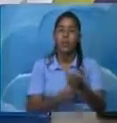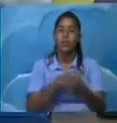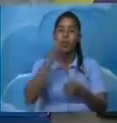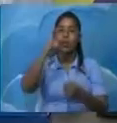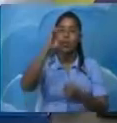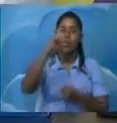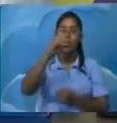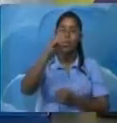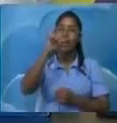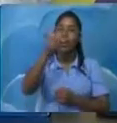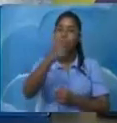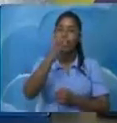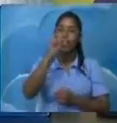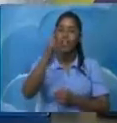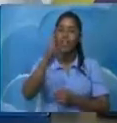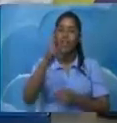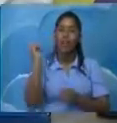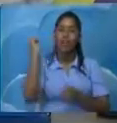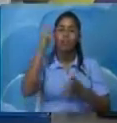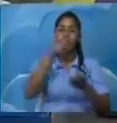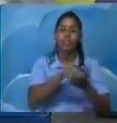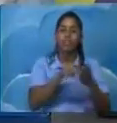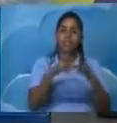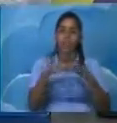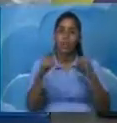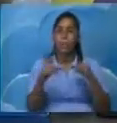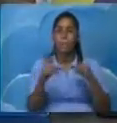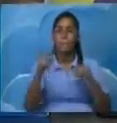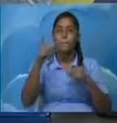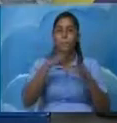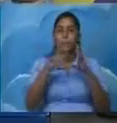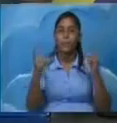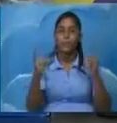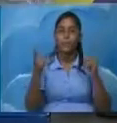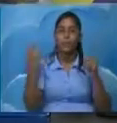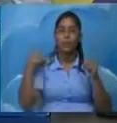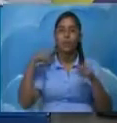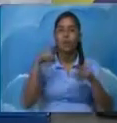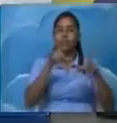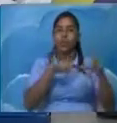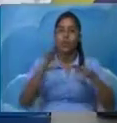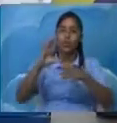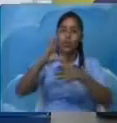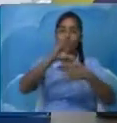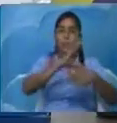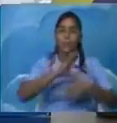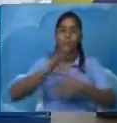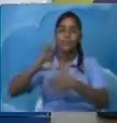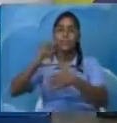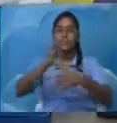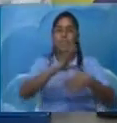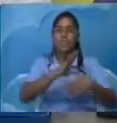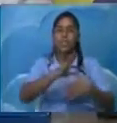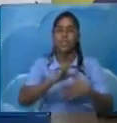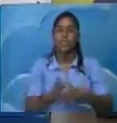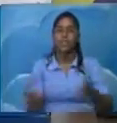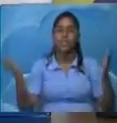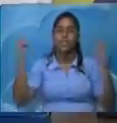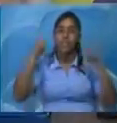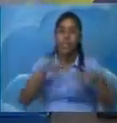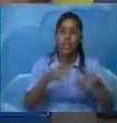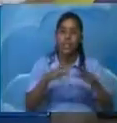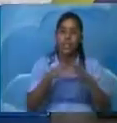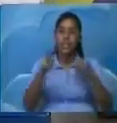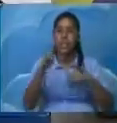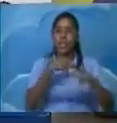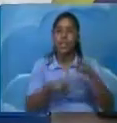Arias acaba de regresar de una gira por el bloque de países sudamericanos. Regresó de la